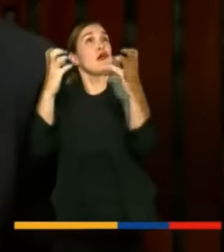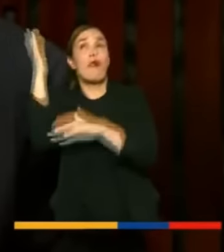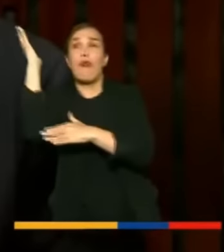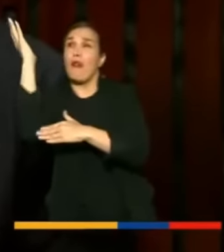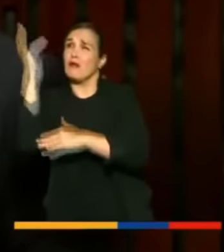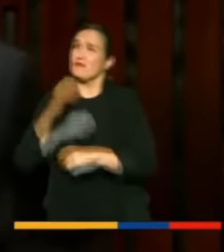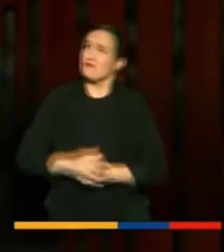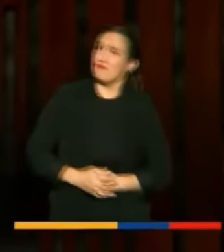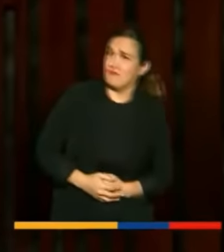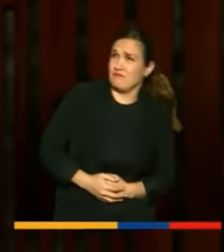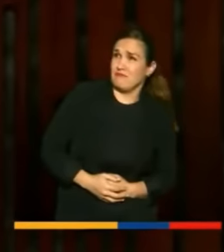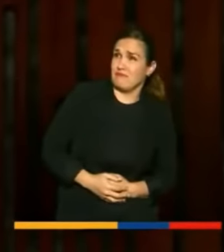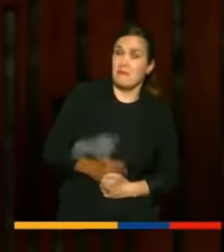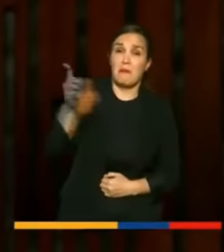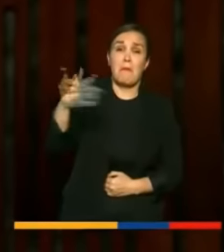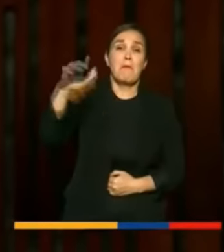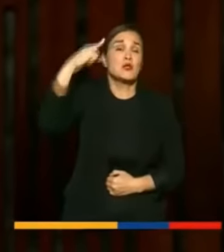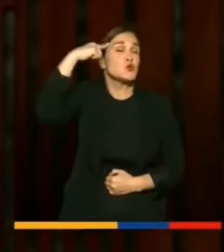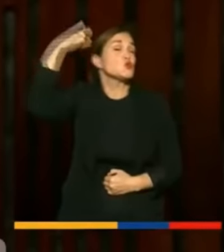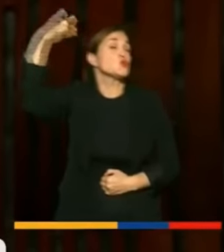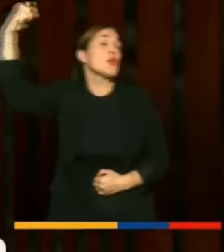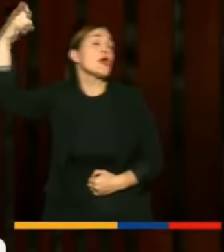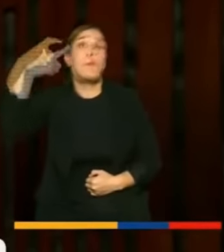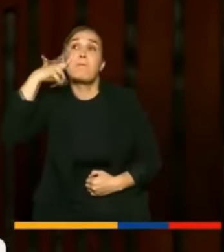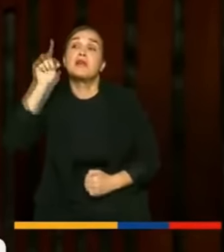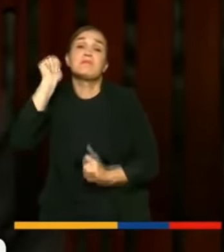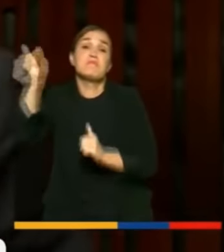es porque pasa más tiempo soñando que despierto.